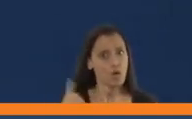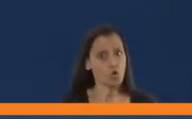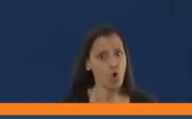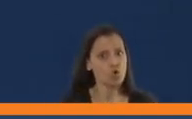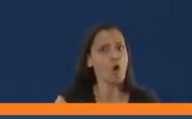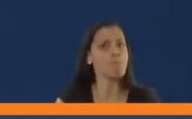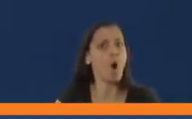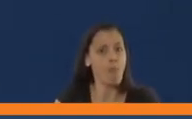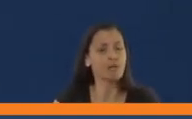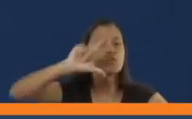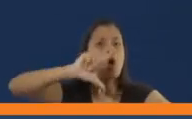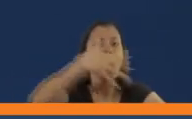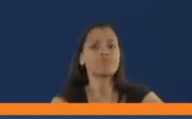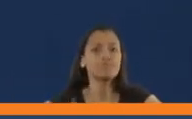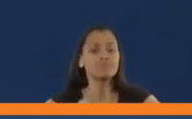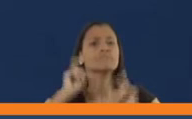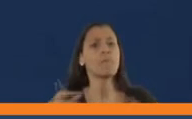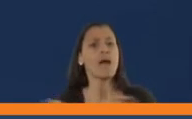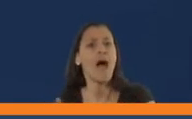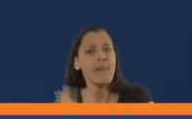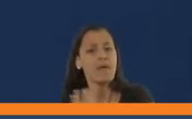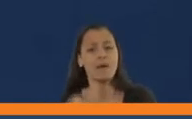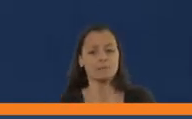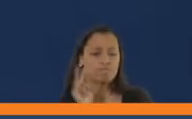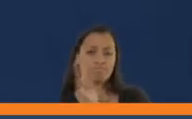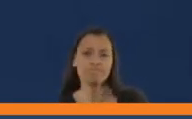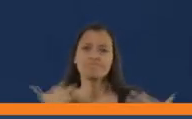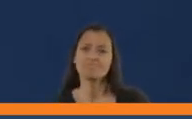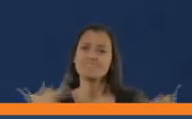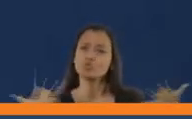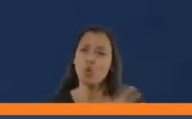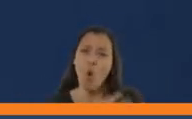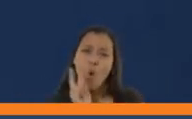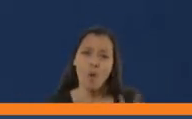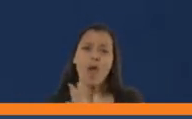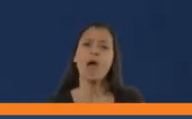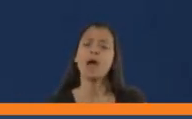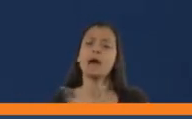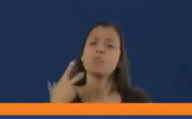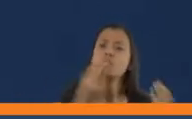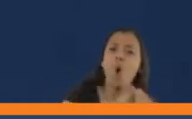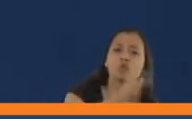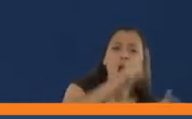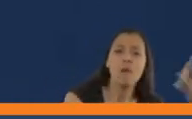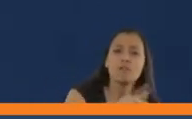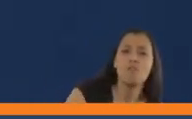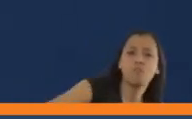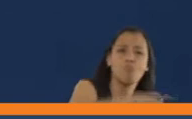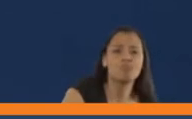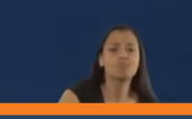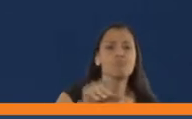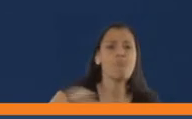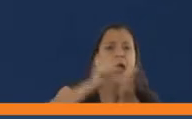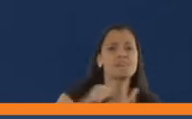la américa latina y el caribe miran con dolor el padecimiento que suele llevan pro pueblos hermanos